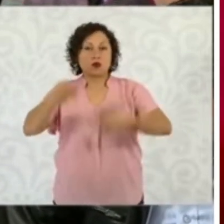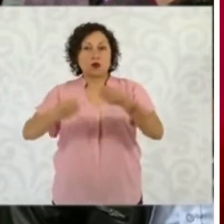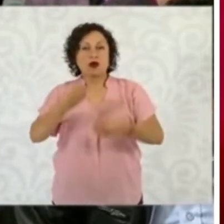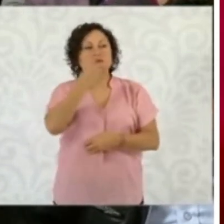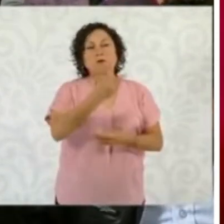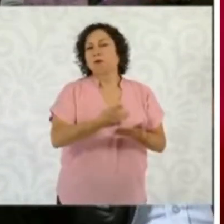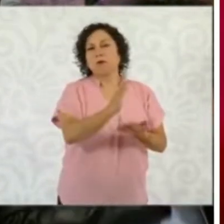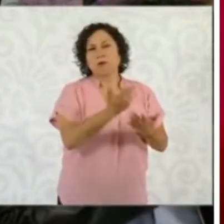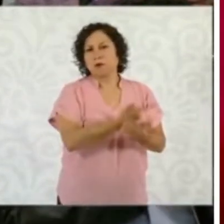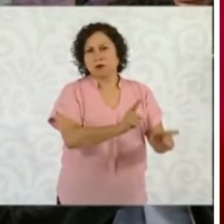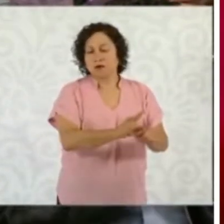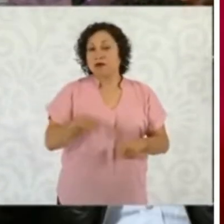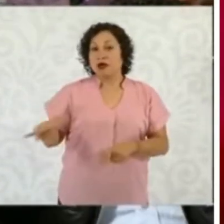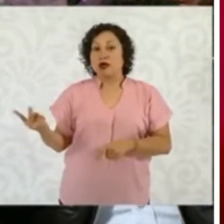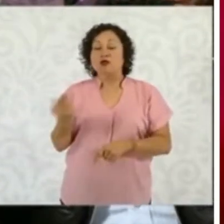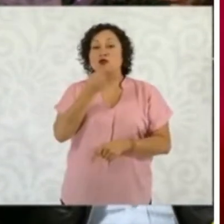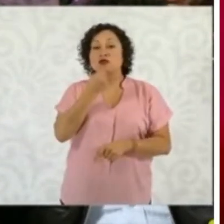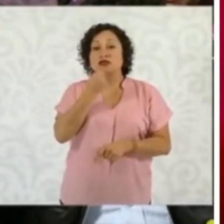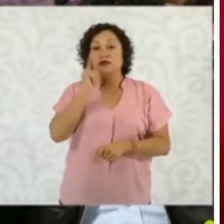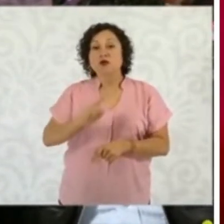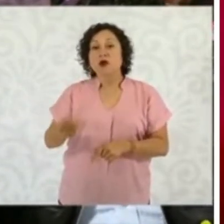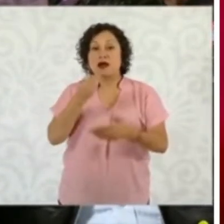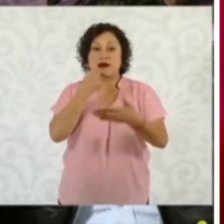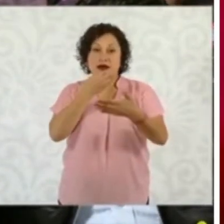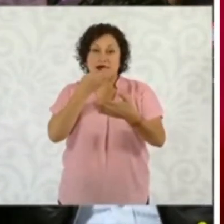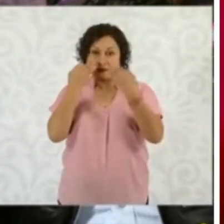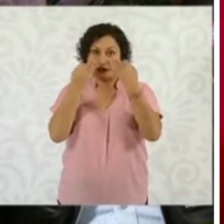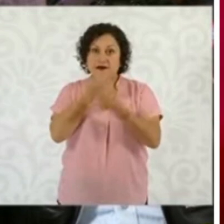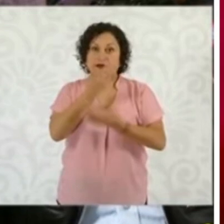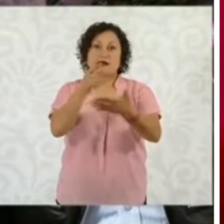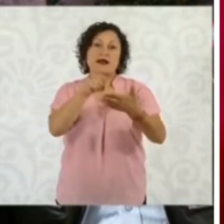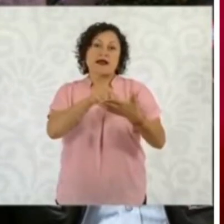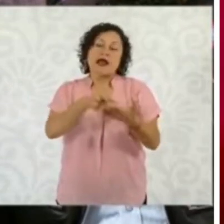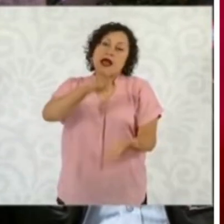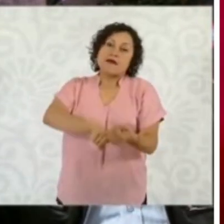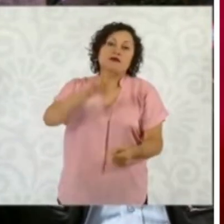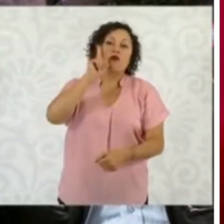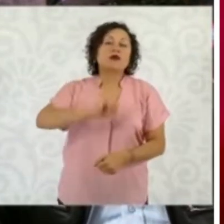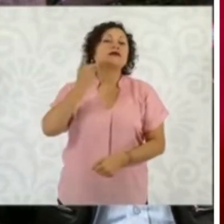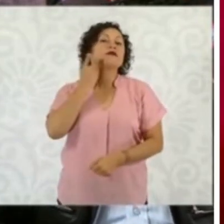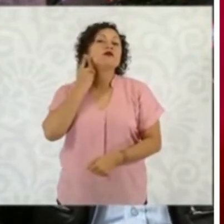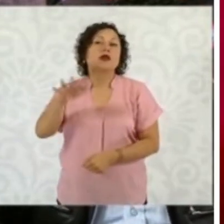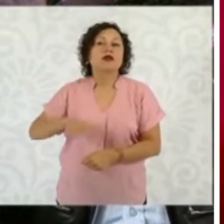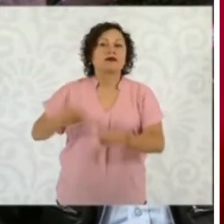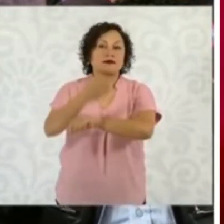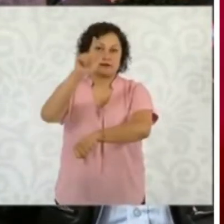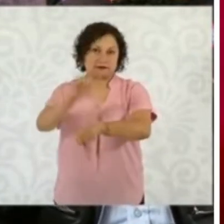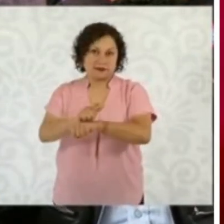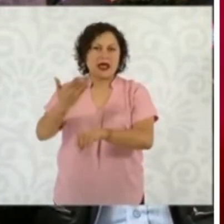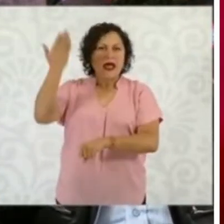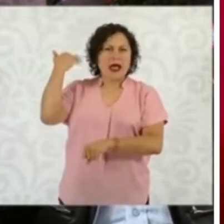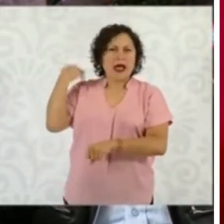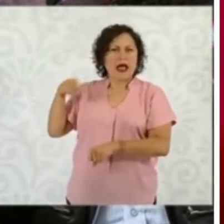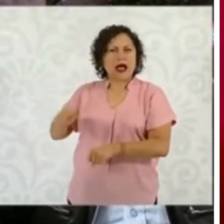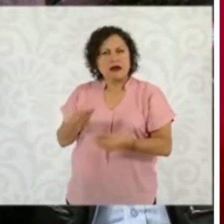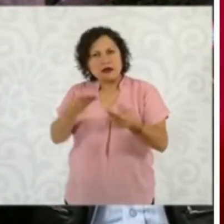las declaraciones de las menores también se menciona a otras personas, entre ellos a una diputada local. Y bueno, pues este caso se había presentado también ya aquí en la conferencia. Quisiera preguntarle cuál es el